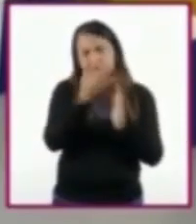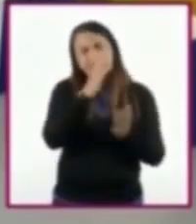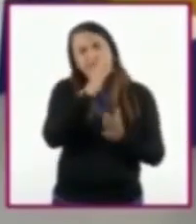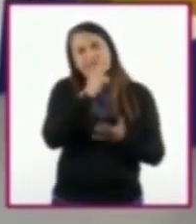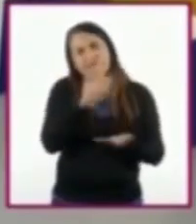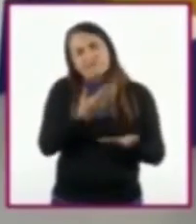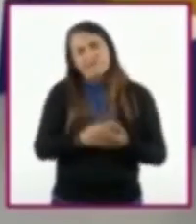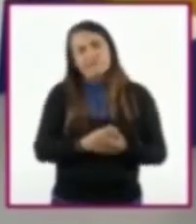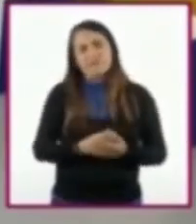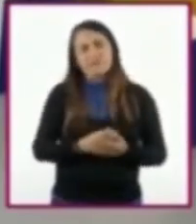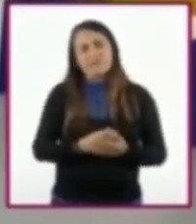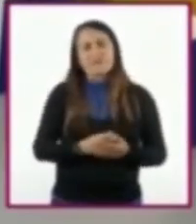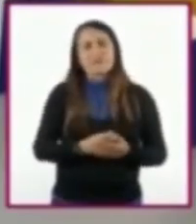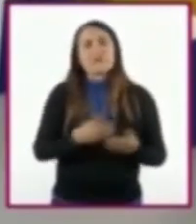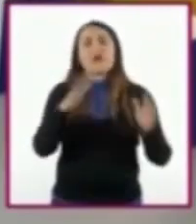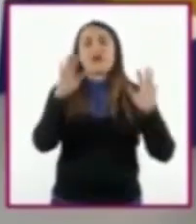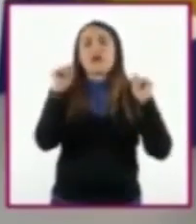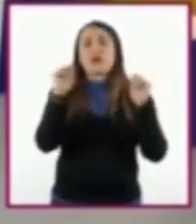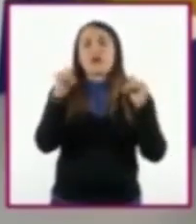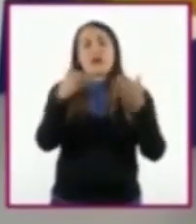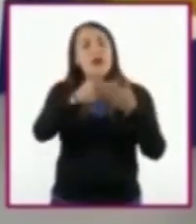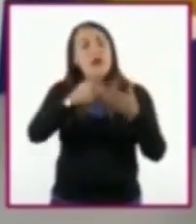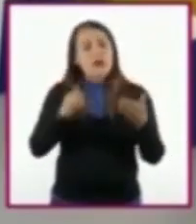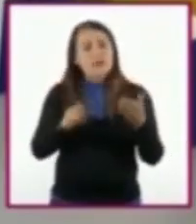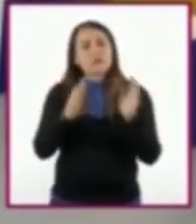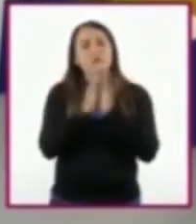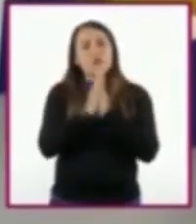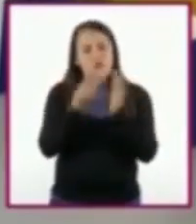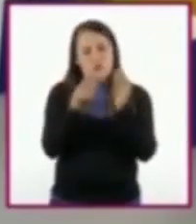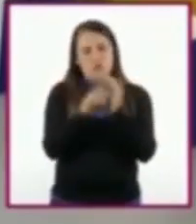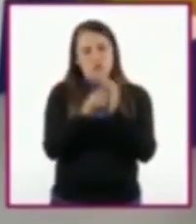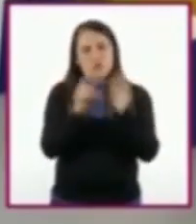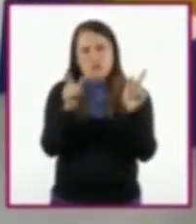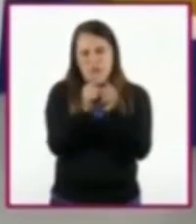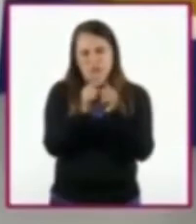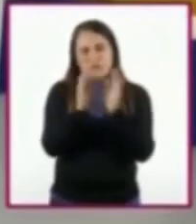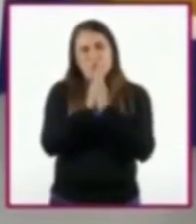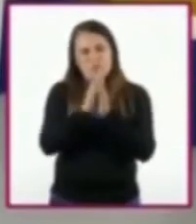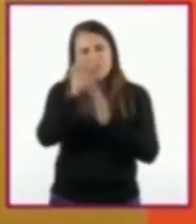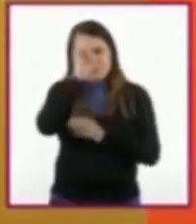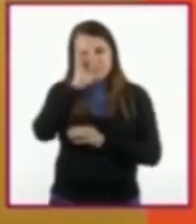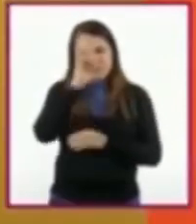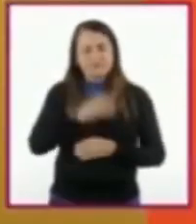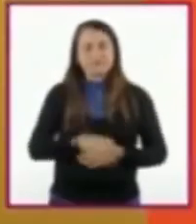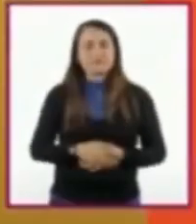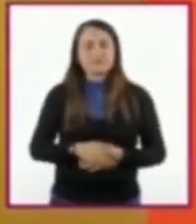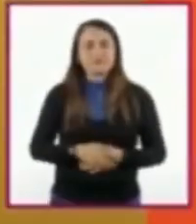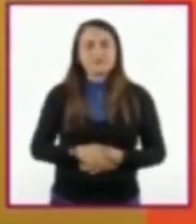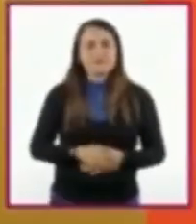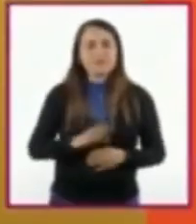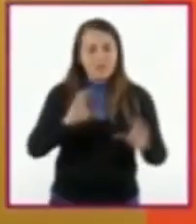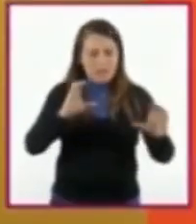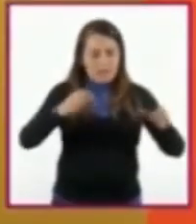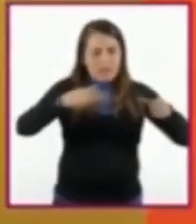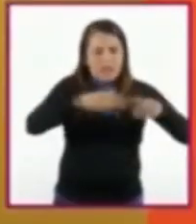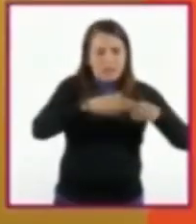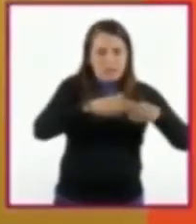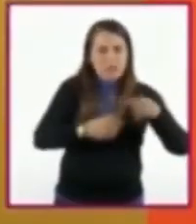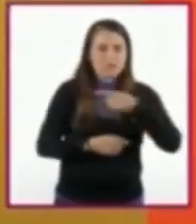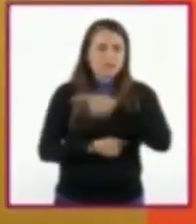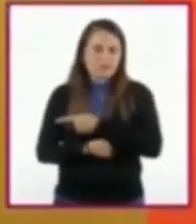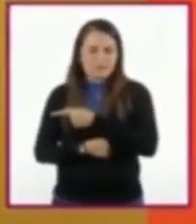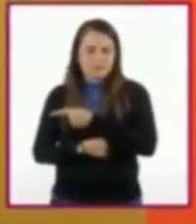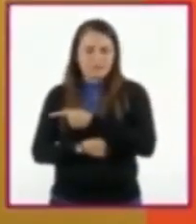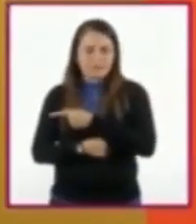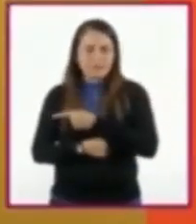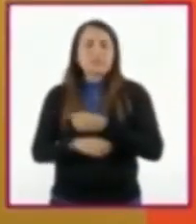¿pueden darnos las conclusiones y sugerencias de esta sesión? Claro que sí, Leslie. Los campos tecnológicos son un sistema